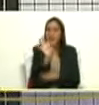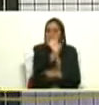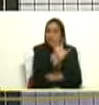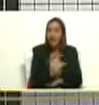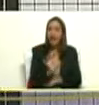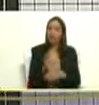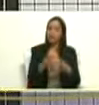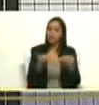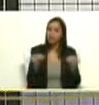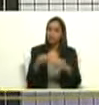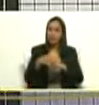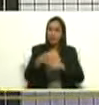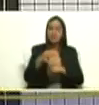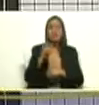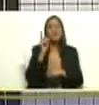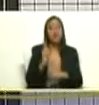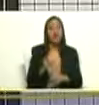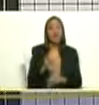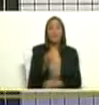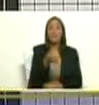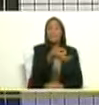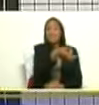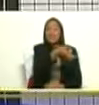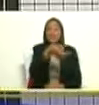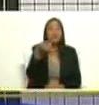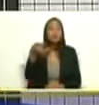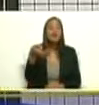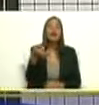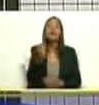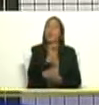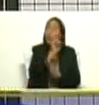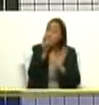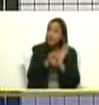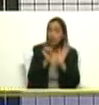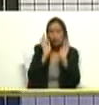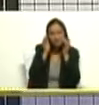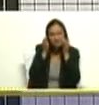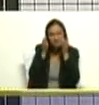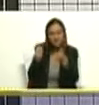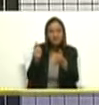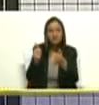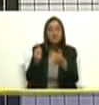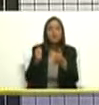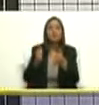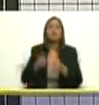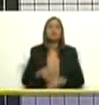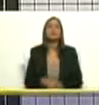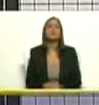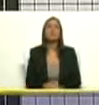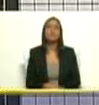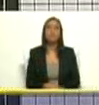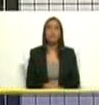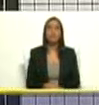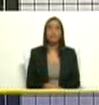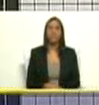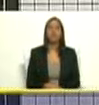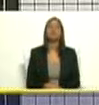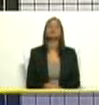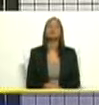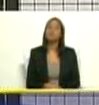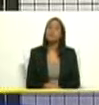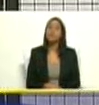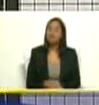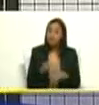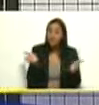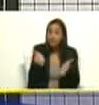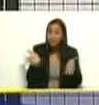perfeccionar un método de dirección colectiva científico Que empuje el proyecto